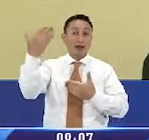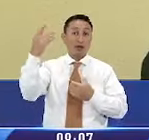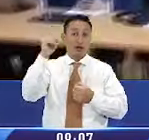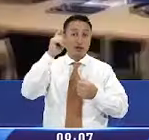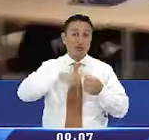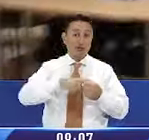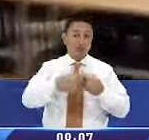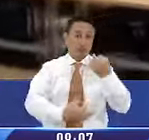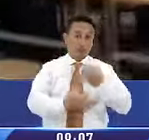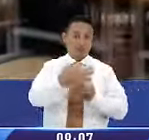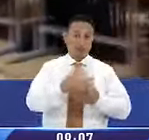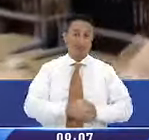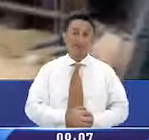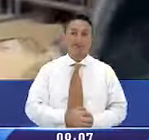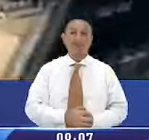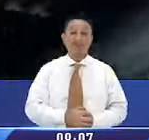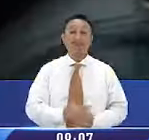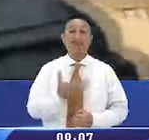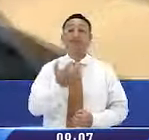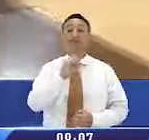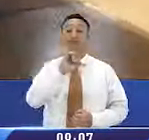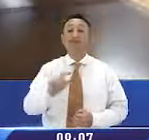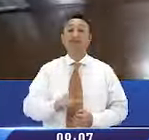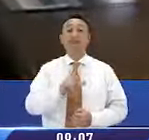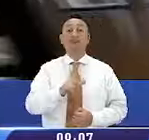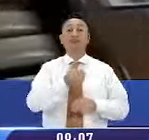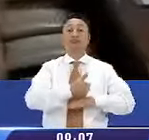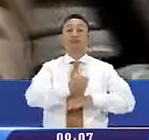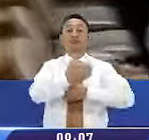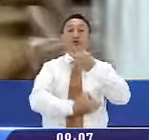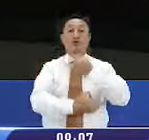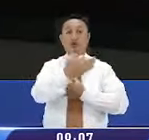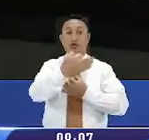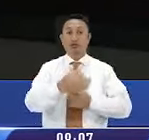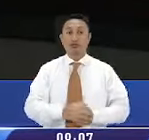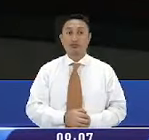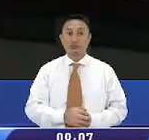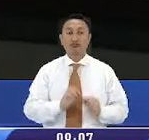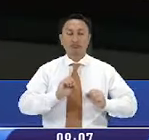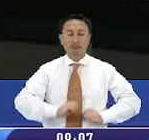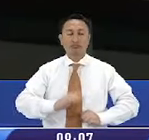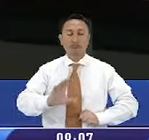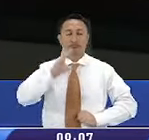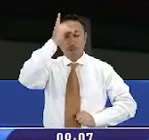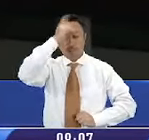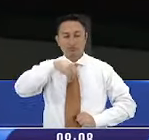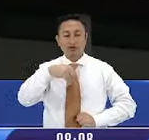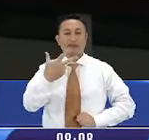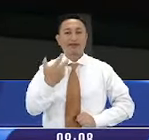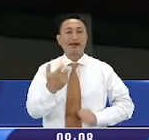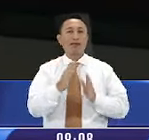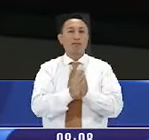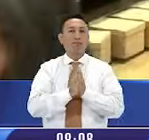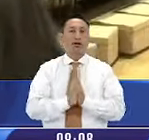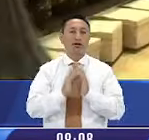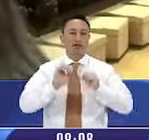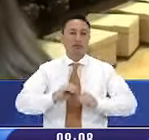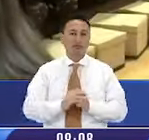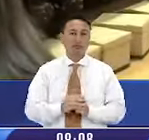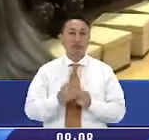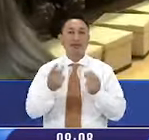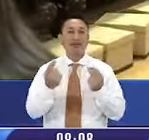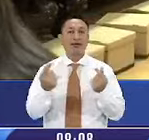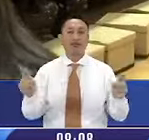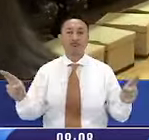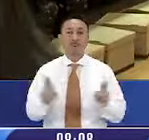jurídico. El próximo 15 de julio, el juez a cargo de este proceso deberá resolver 13 solicitudes de procedimiento